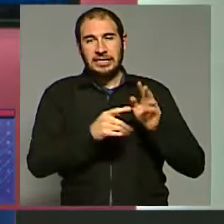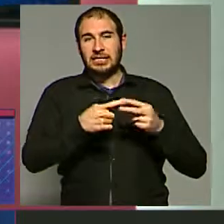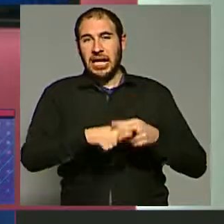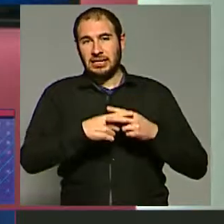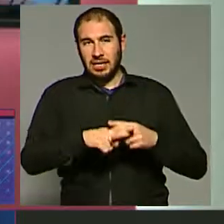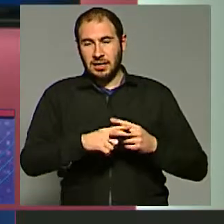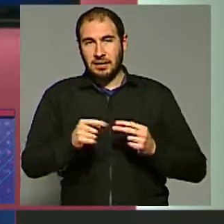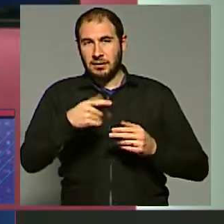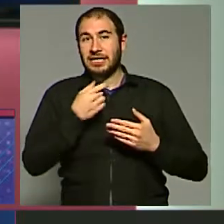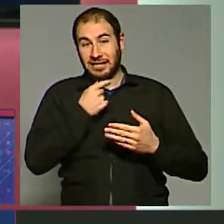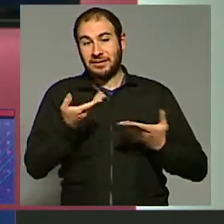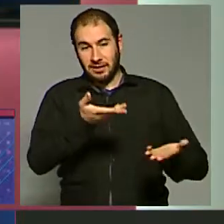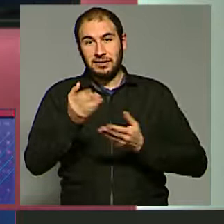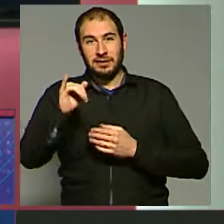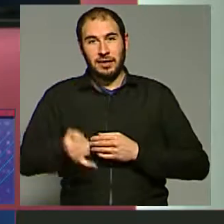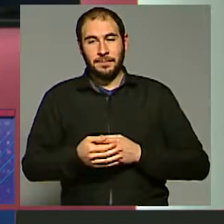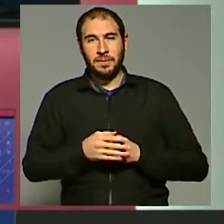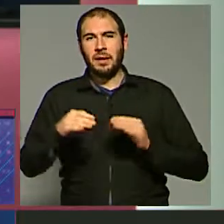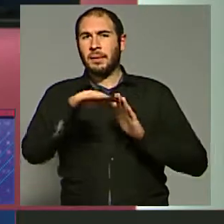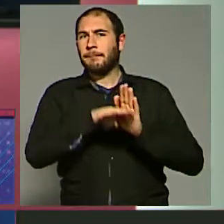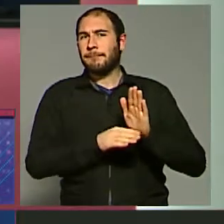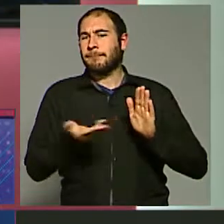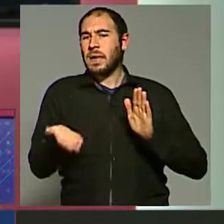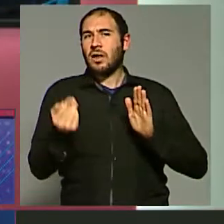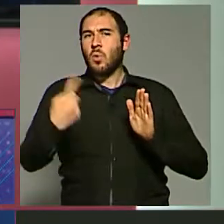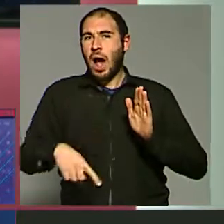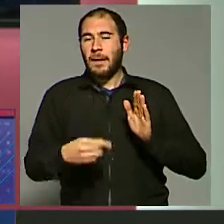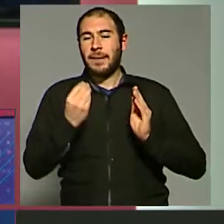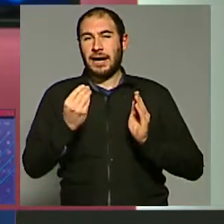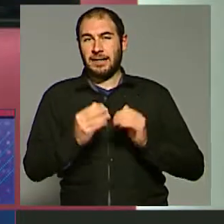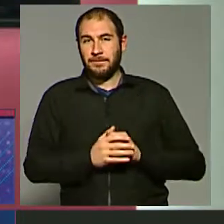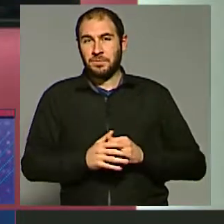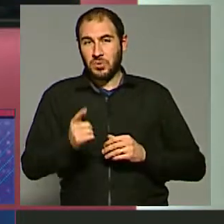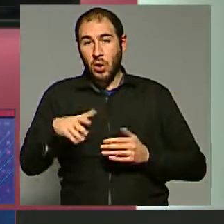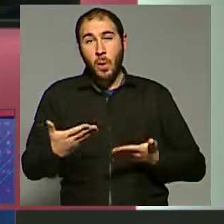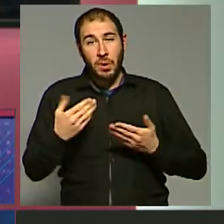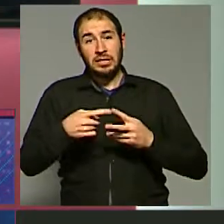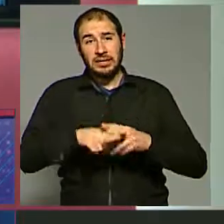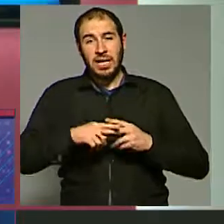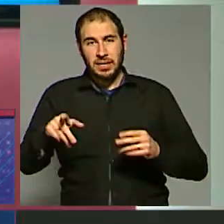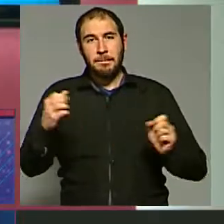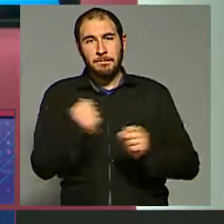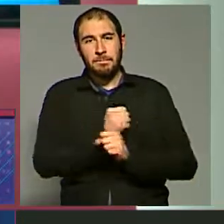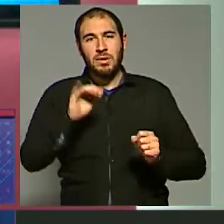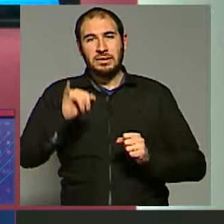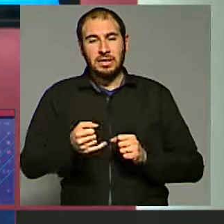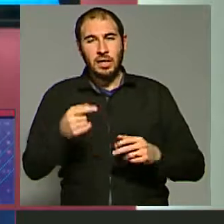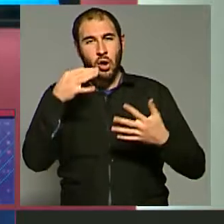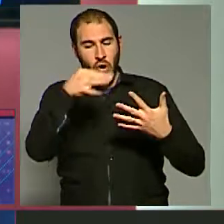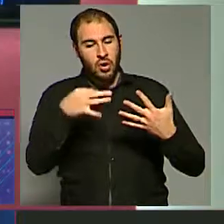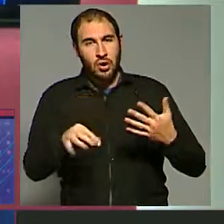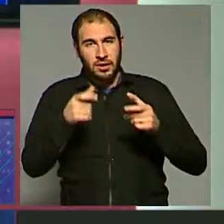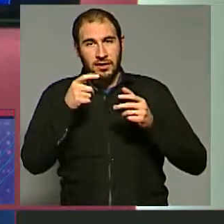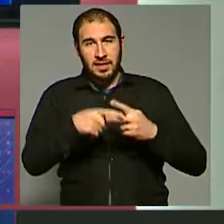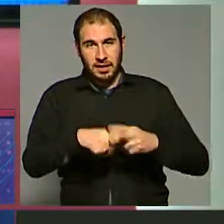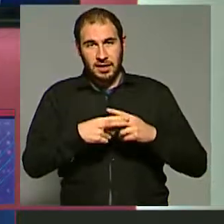que quieran prestar este servicio, qué requisitos deben de cumplir para poder ser de esos talleres habilitados para realizar esta revisión técnica